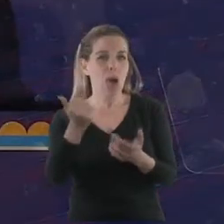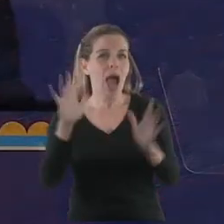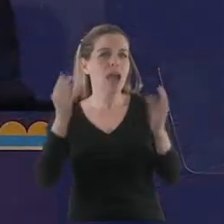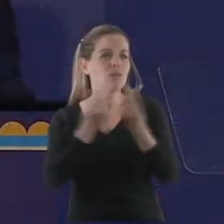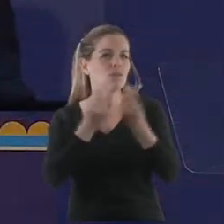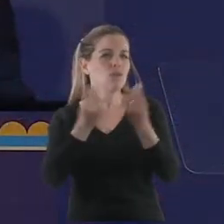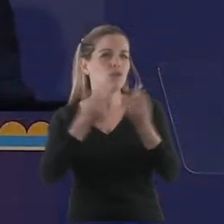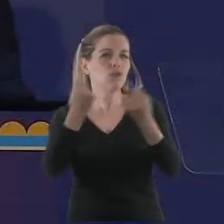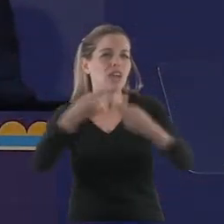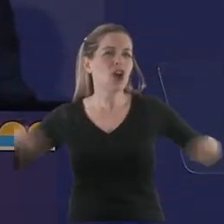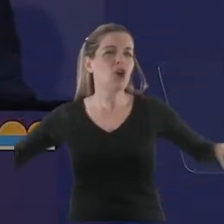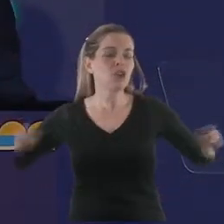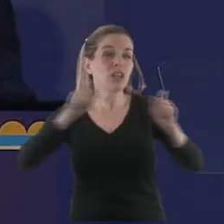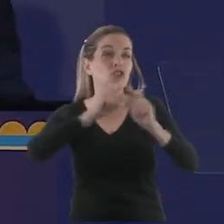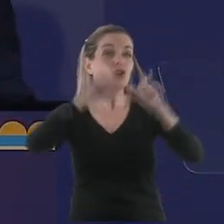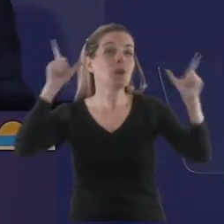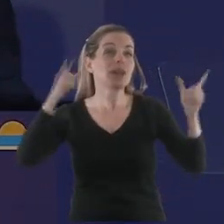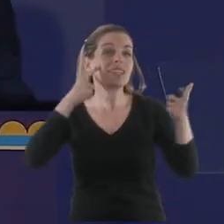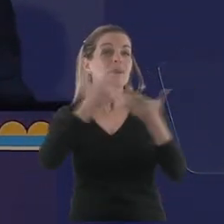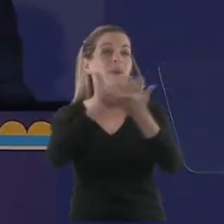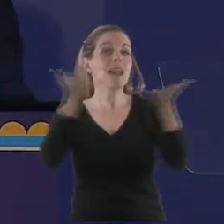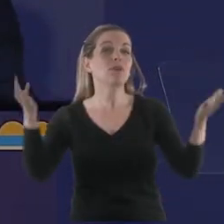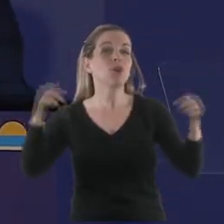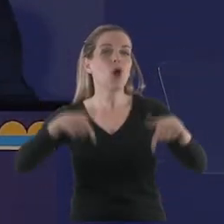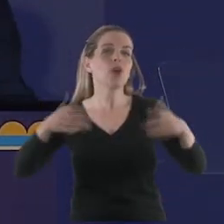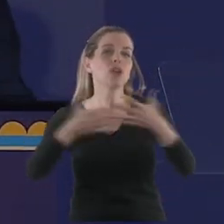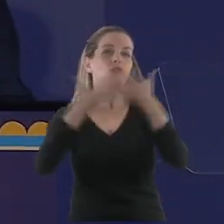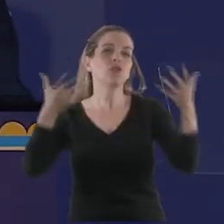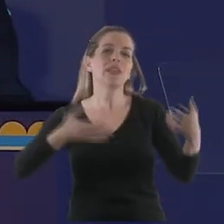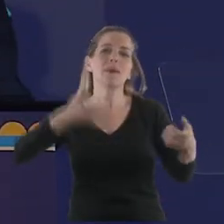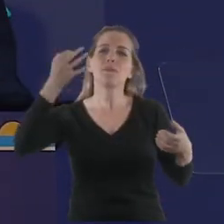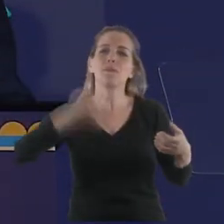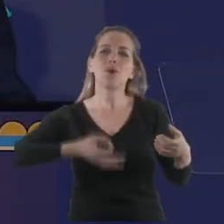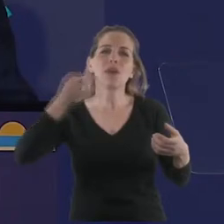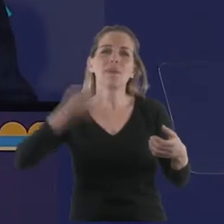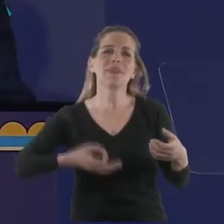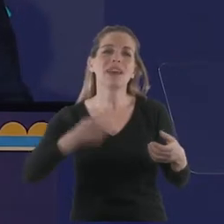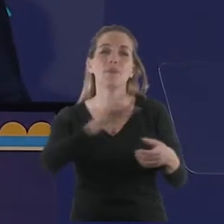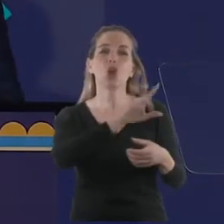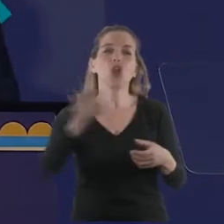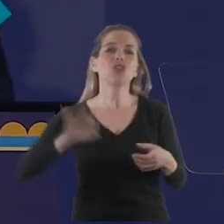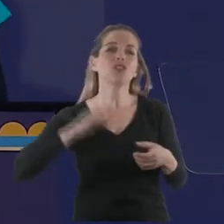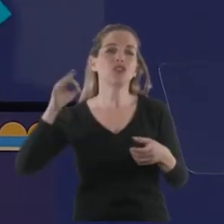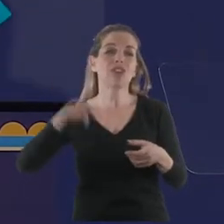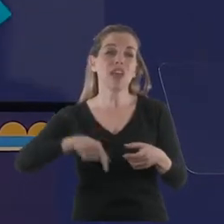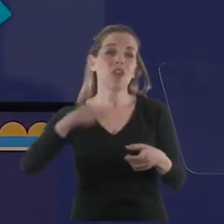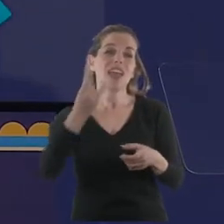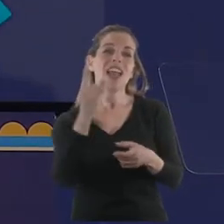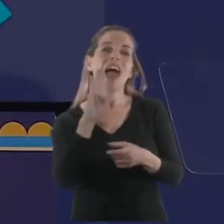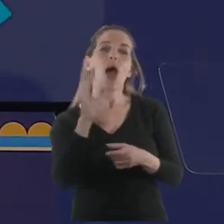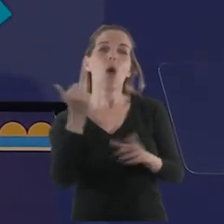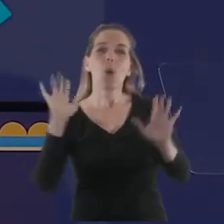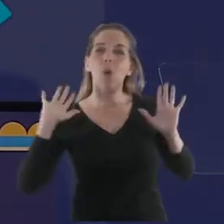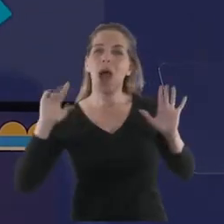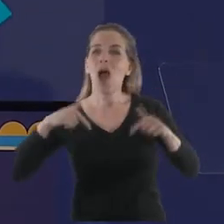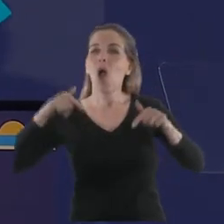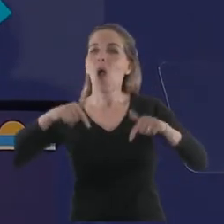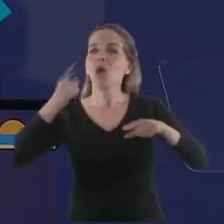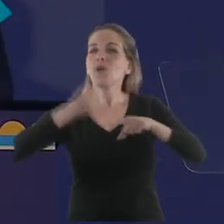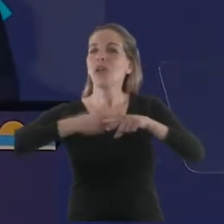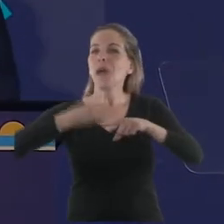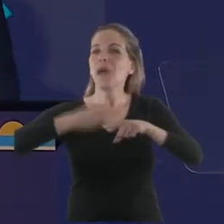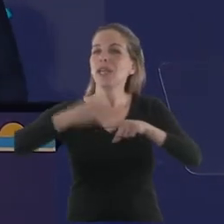por delante. Es un día muy especial por este bicentenario de la Universidad de Buenos Aires y nos espera una noche de muchas